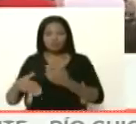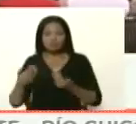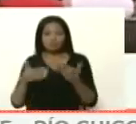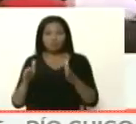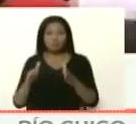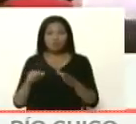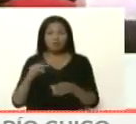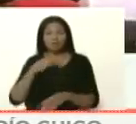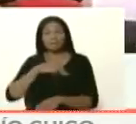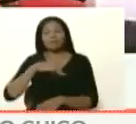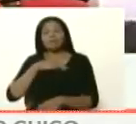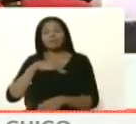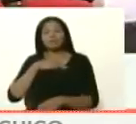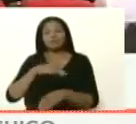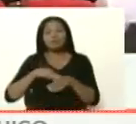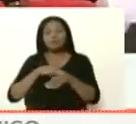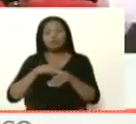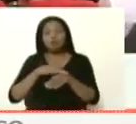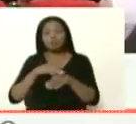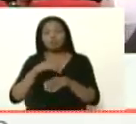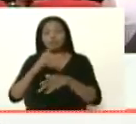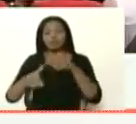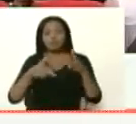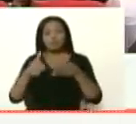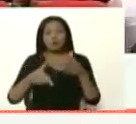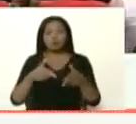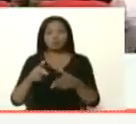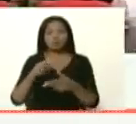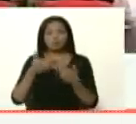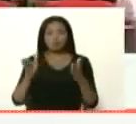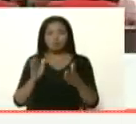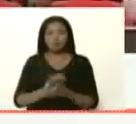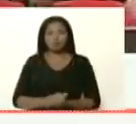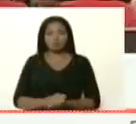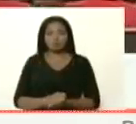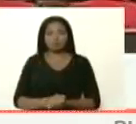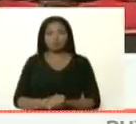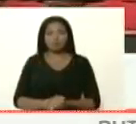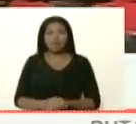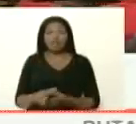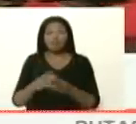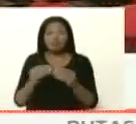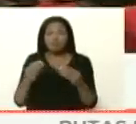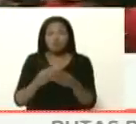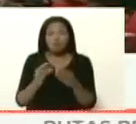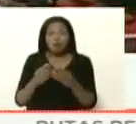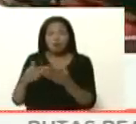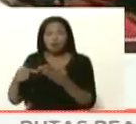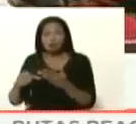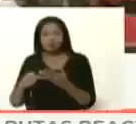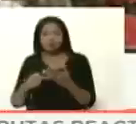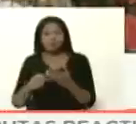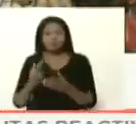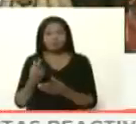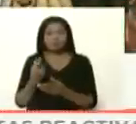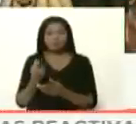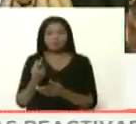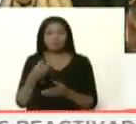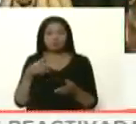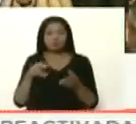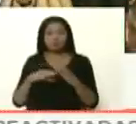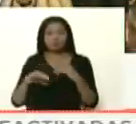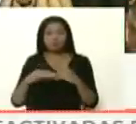Públicos, Ministro de Transporte Público, hagan las coordinaciones pertinentes y tomen todas esas unidades que están a medio construir y